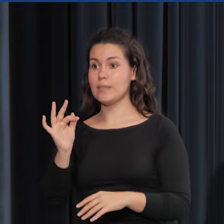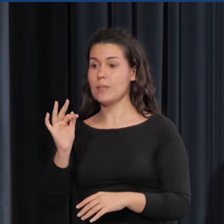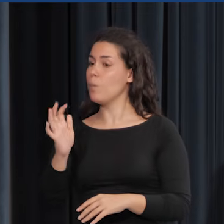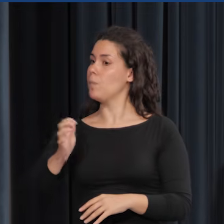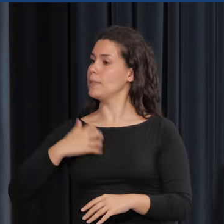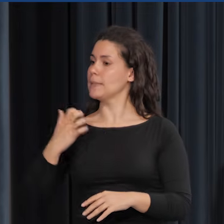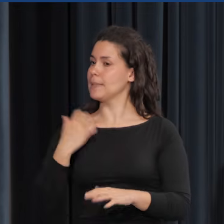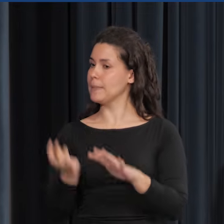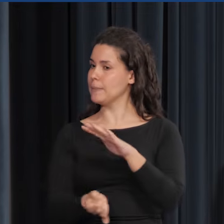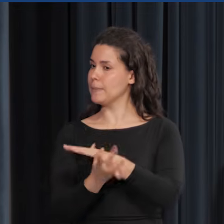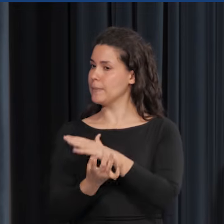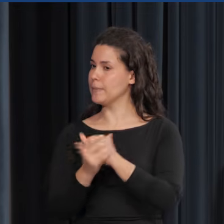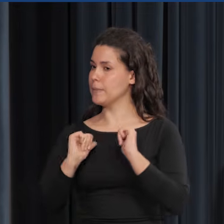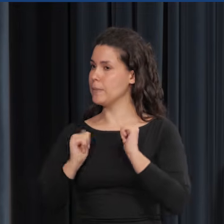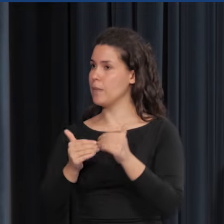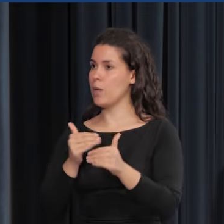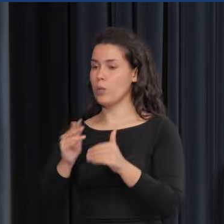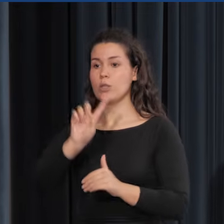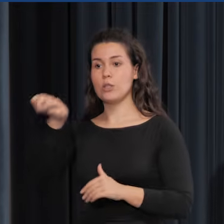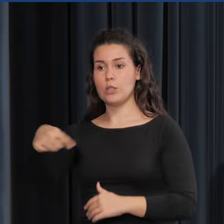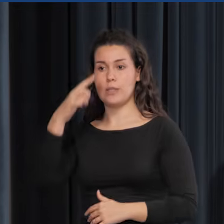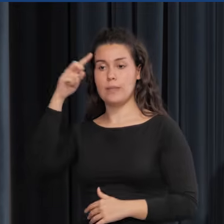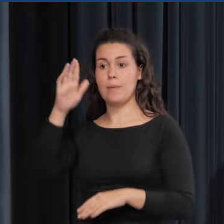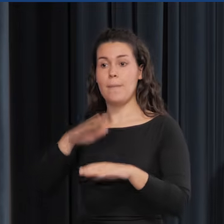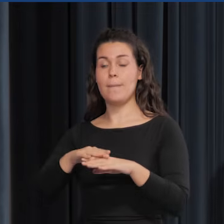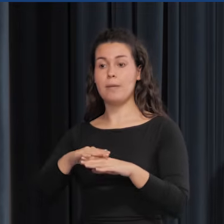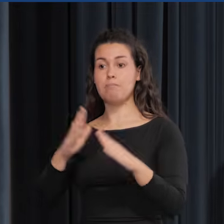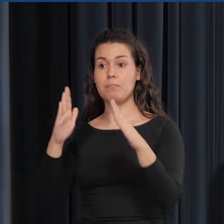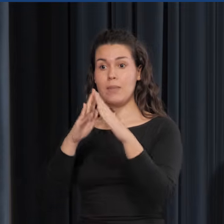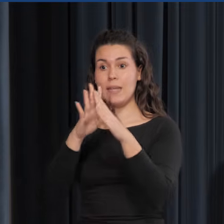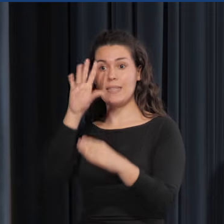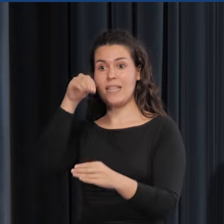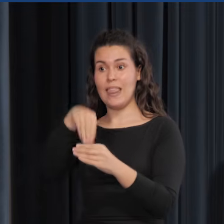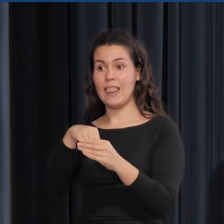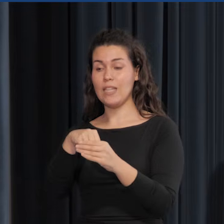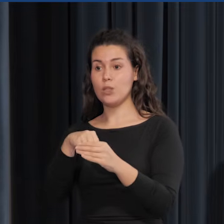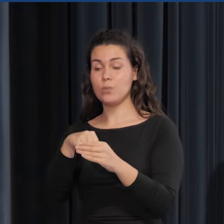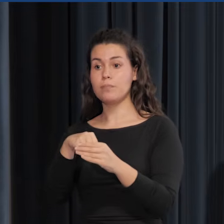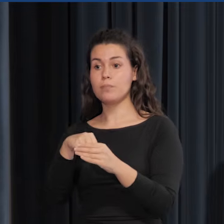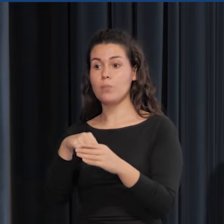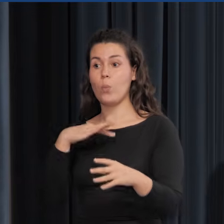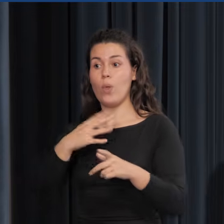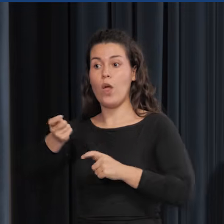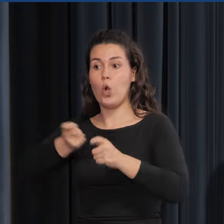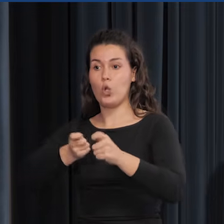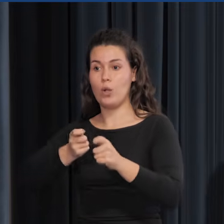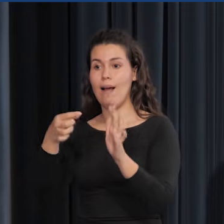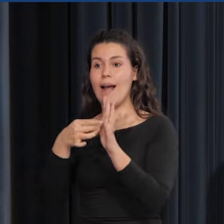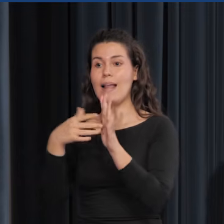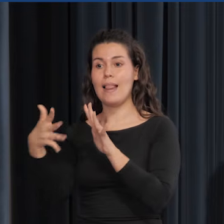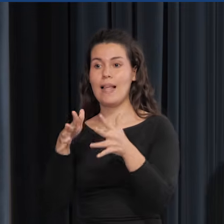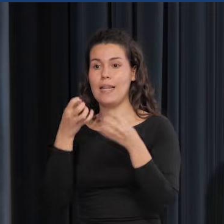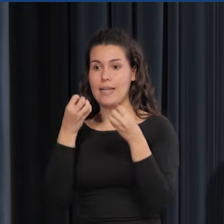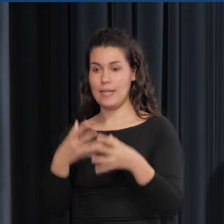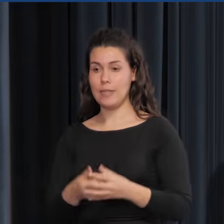y la utiliza para regular la calidad del aire dentro de los edificios de viviendas, en el Código Técnico de la Edificación, en